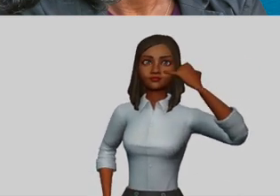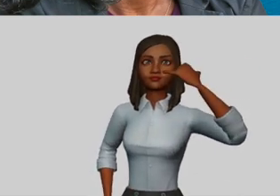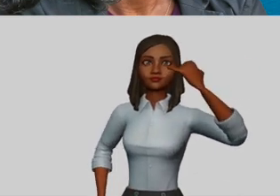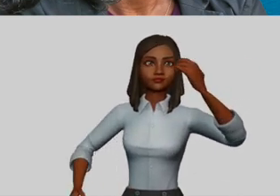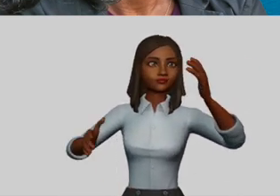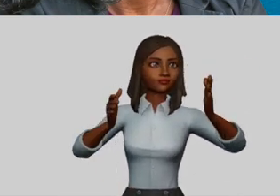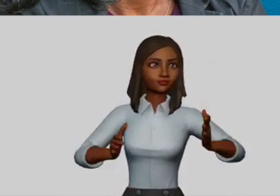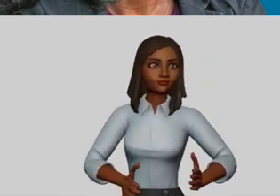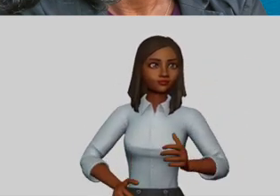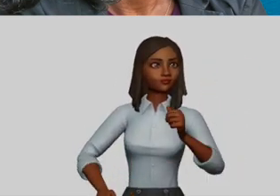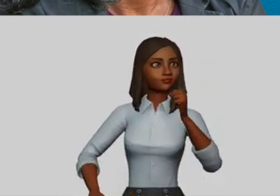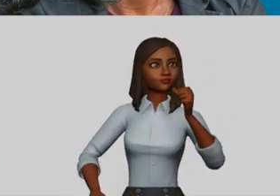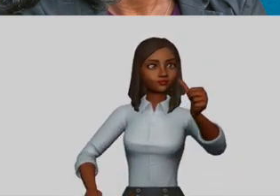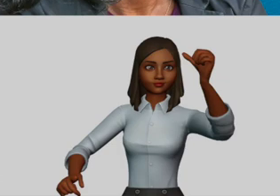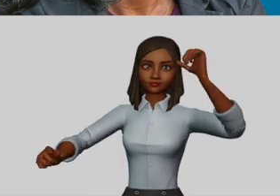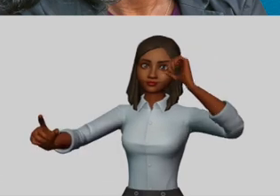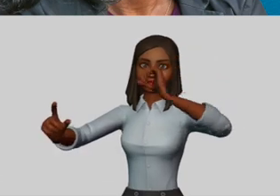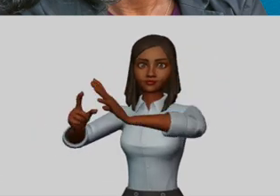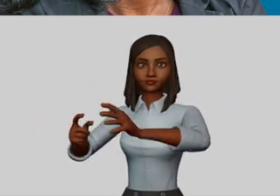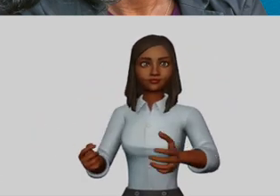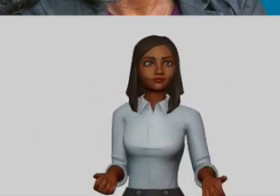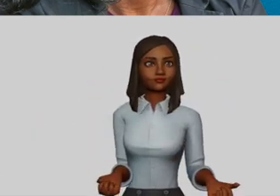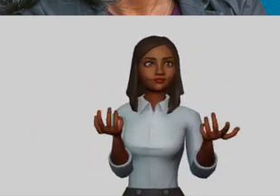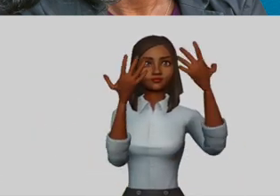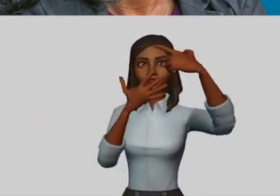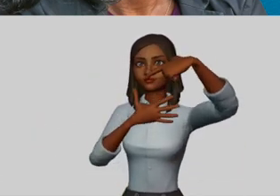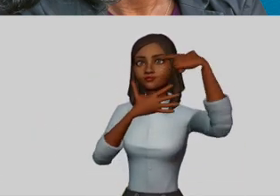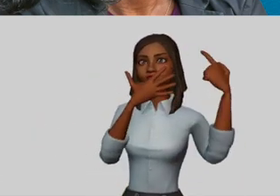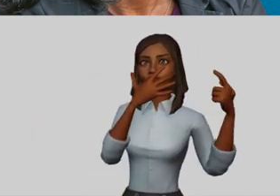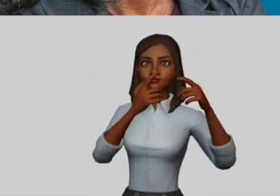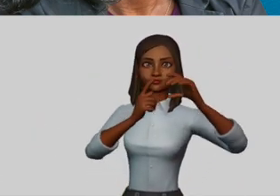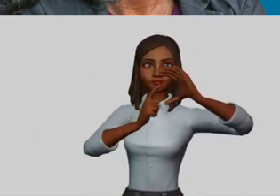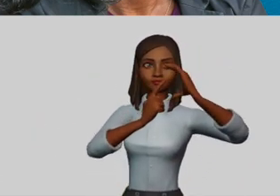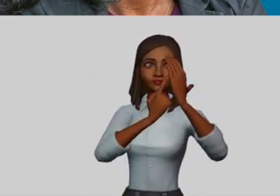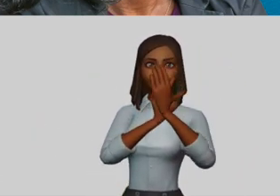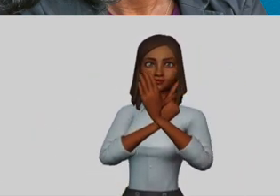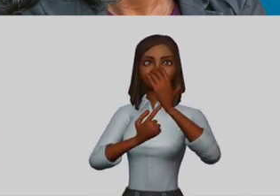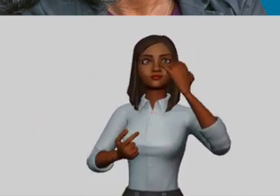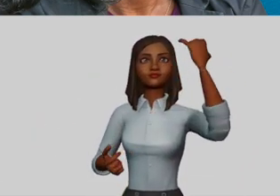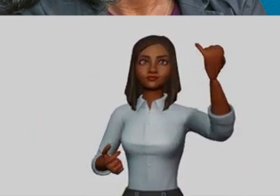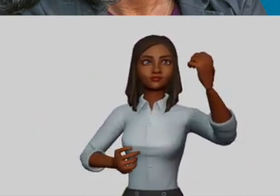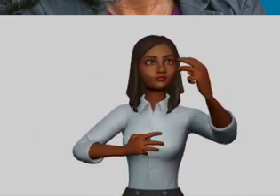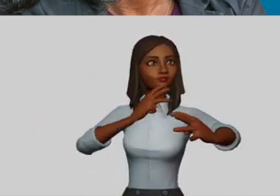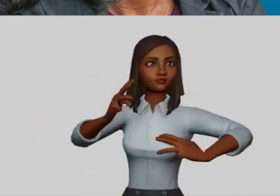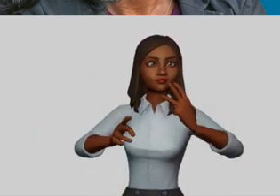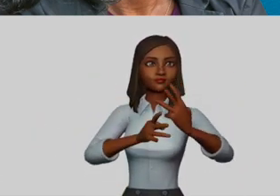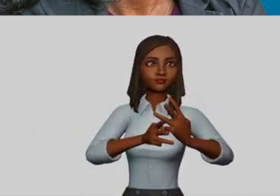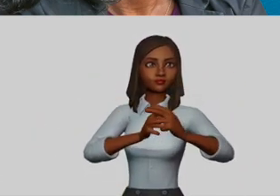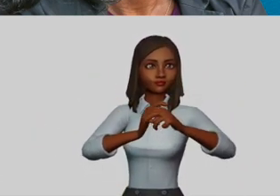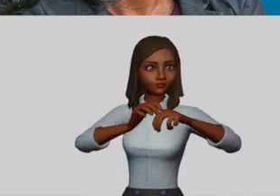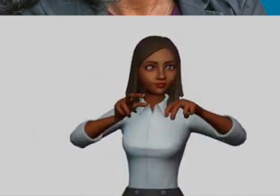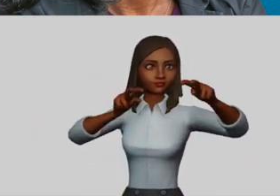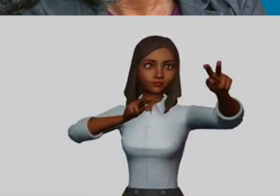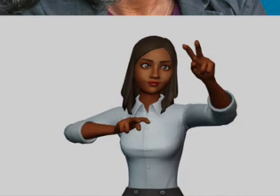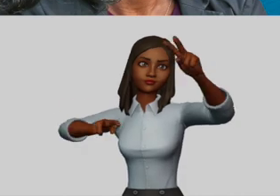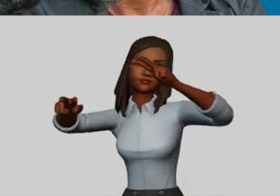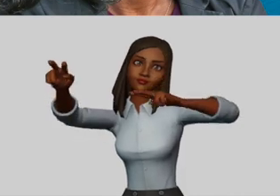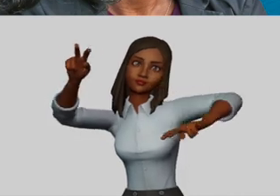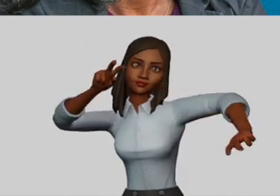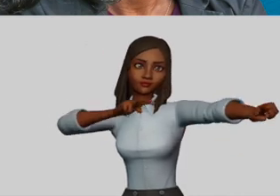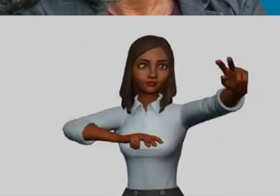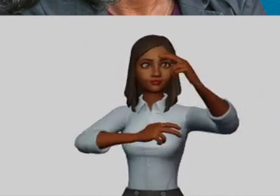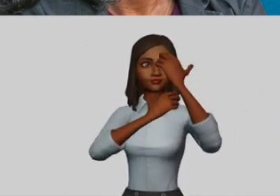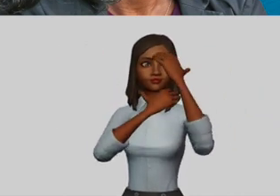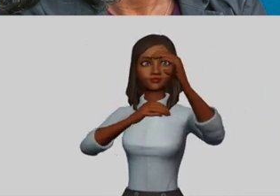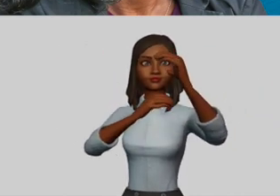tú sacas a un niño de lo que cree, de lo que ha crecido, lo que ha conocido, y lo metes a otro tipo de situación, el